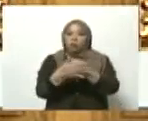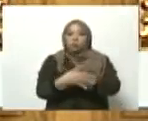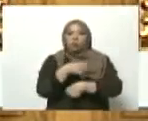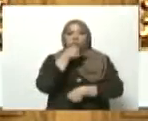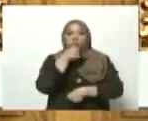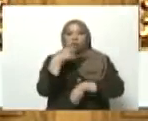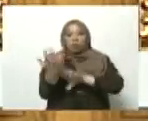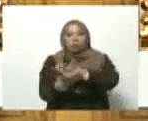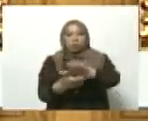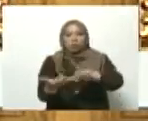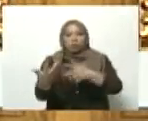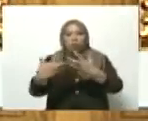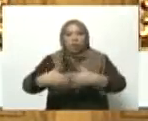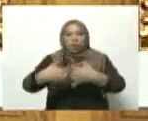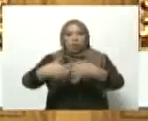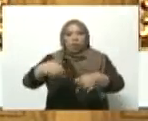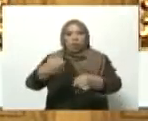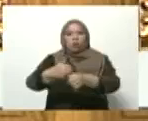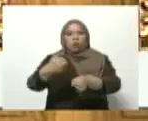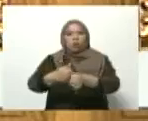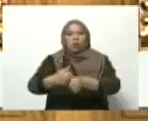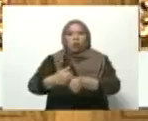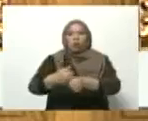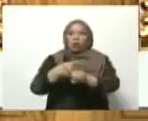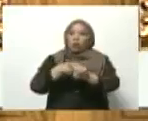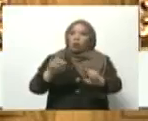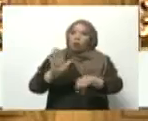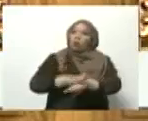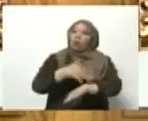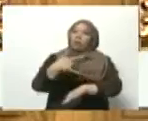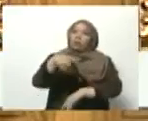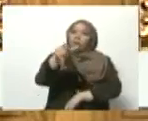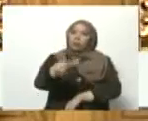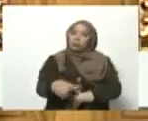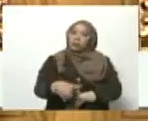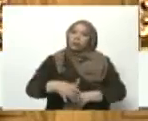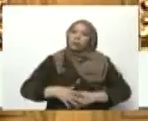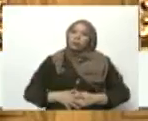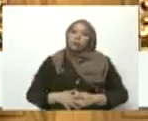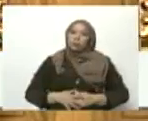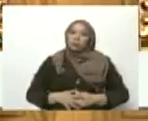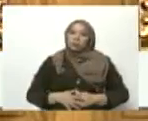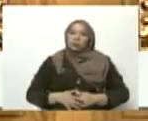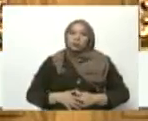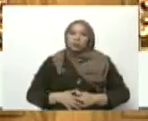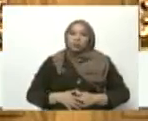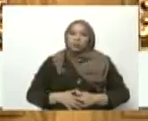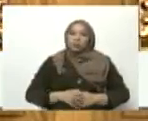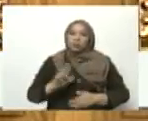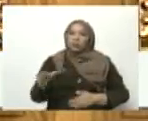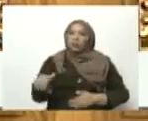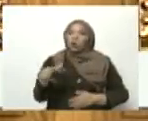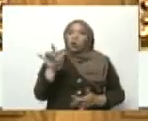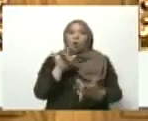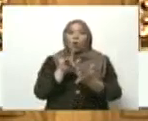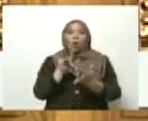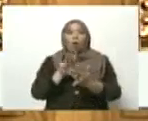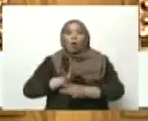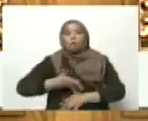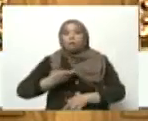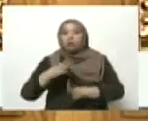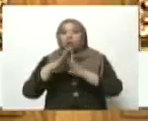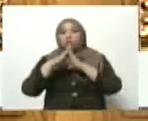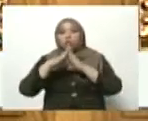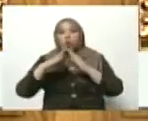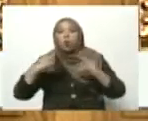sabotaje de refinerías, todo, menos tropas abiertas porque no conviene. Si cruzan esa línea, sí nos metemos. Y lo que dicen todo